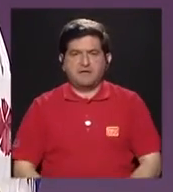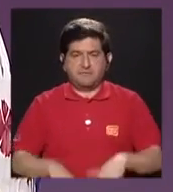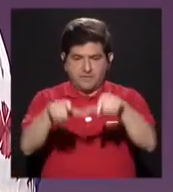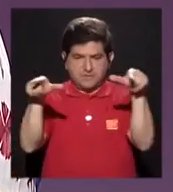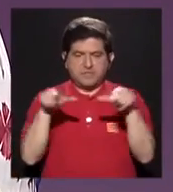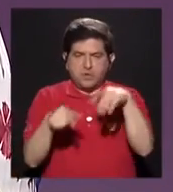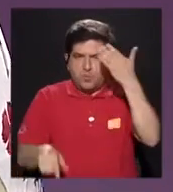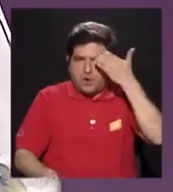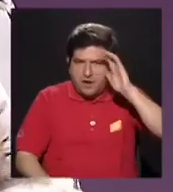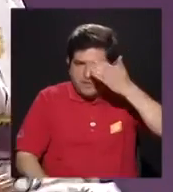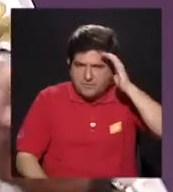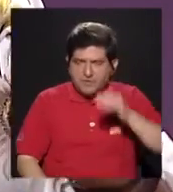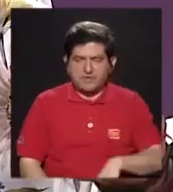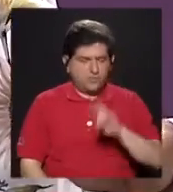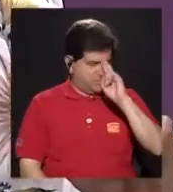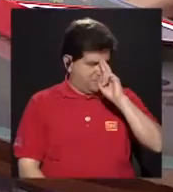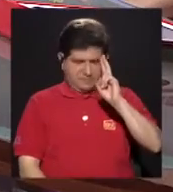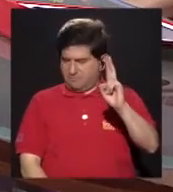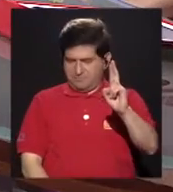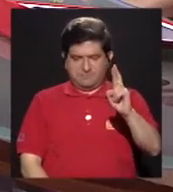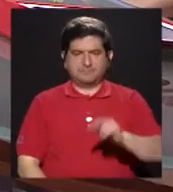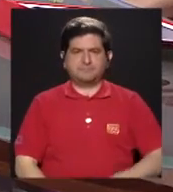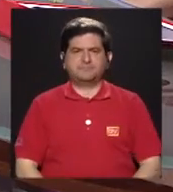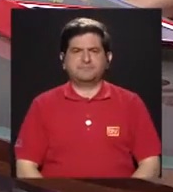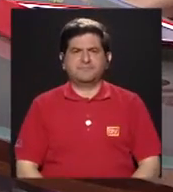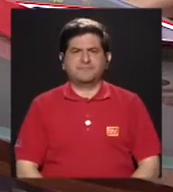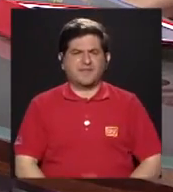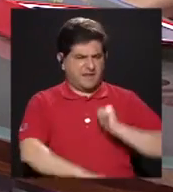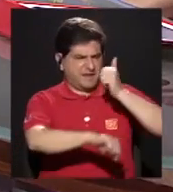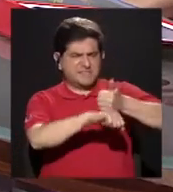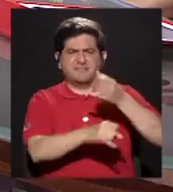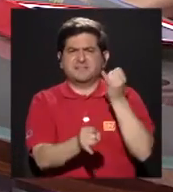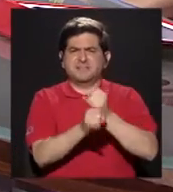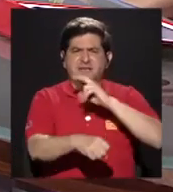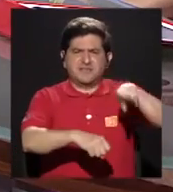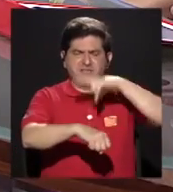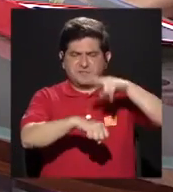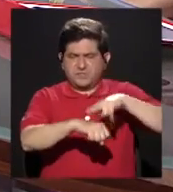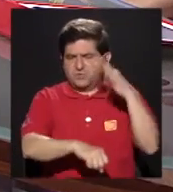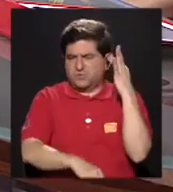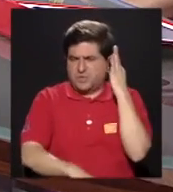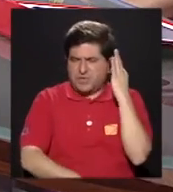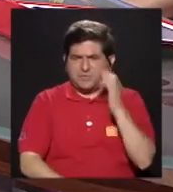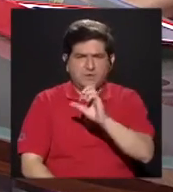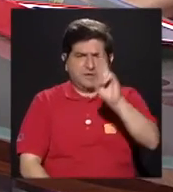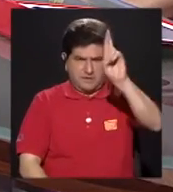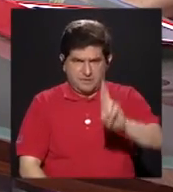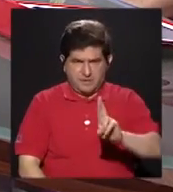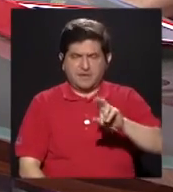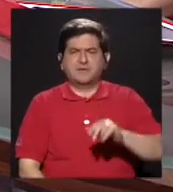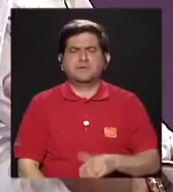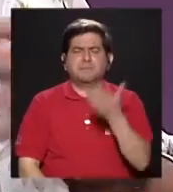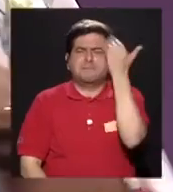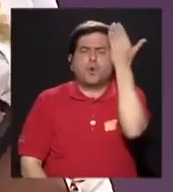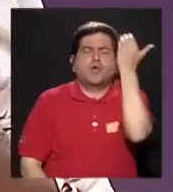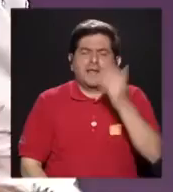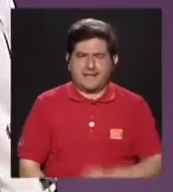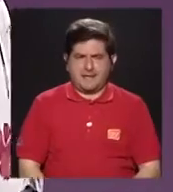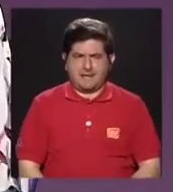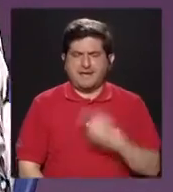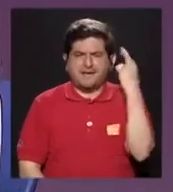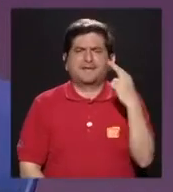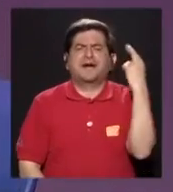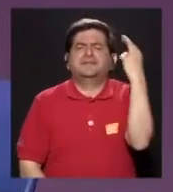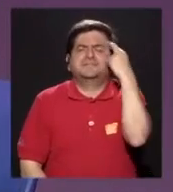facebook y reverencias porque se crea el instituto nacional de las mujeres en costa rica cuál es el origen